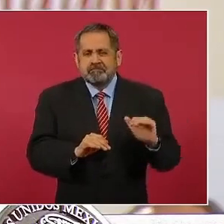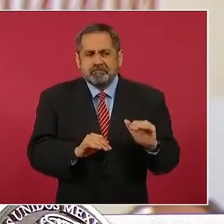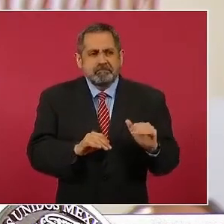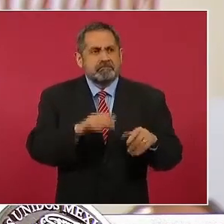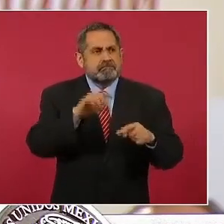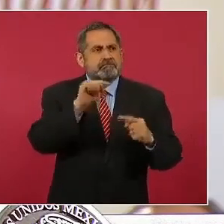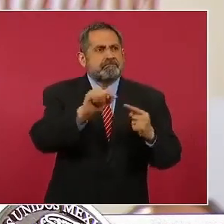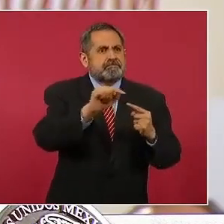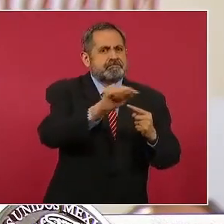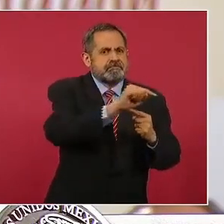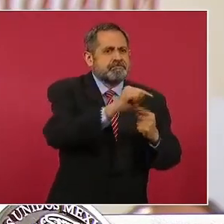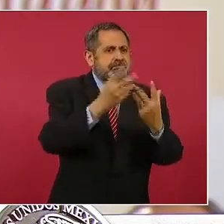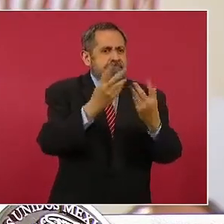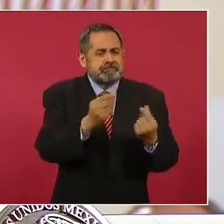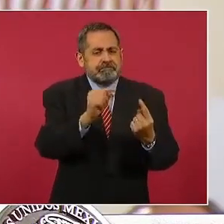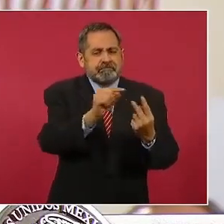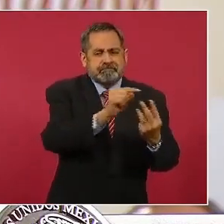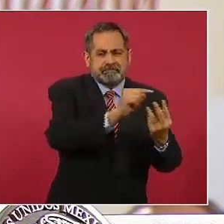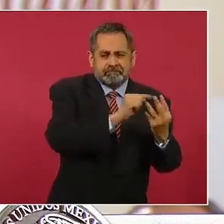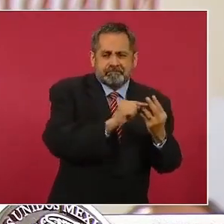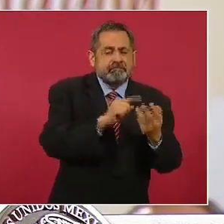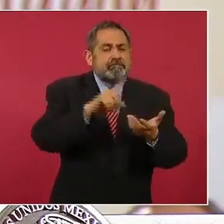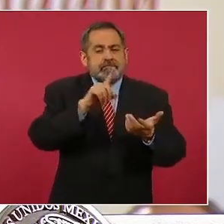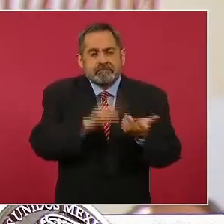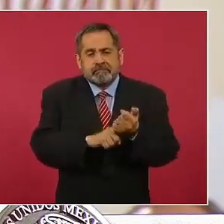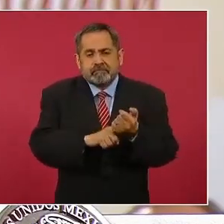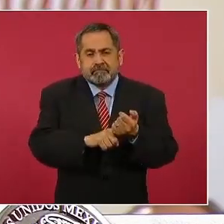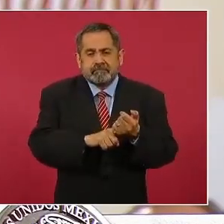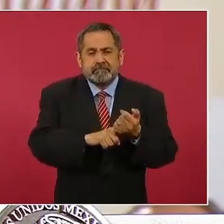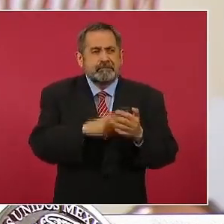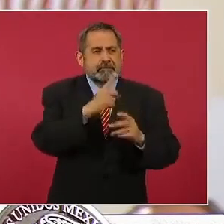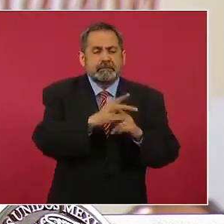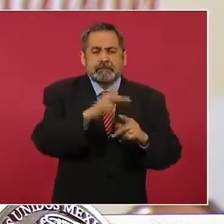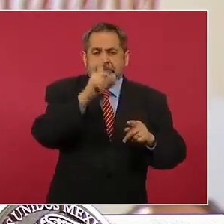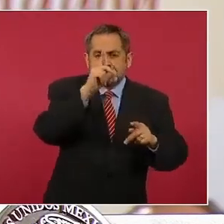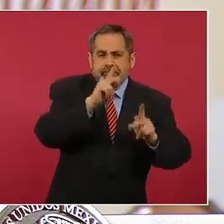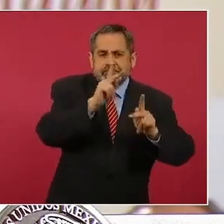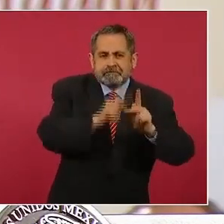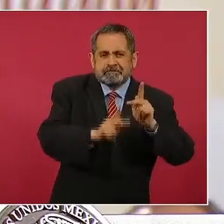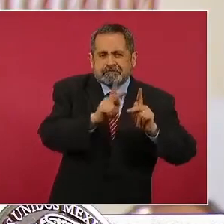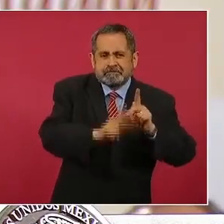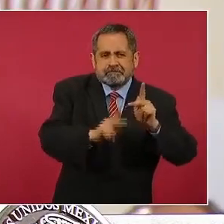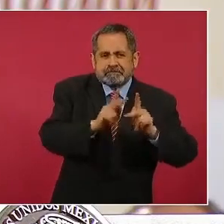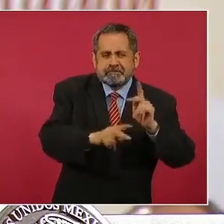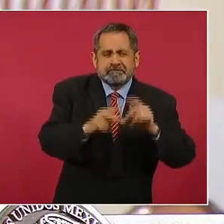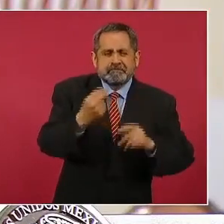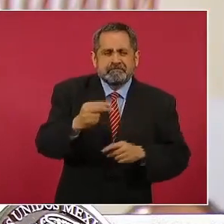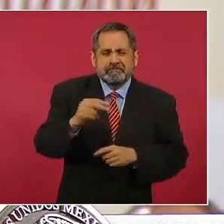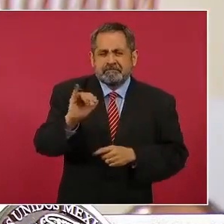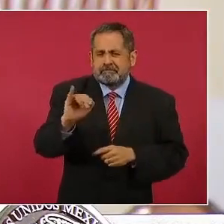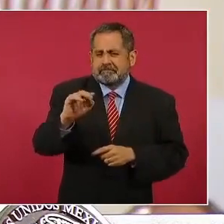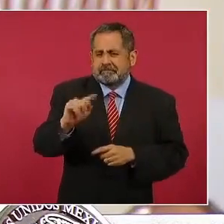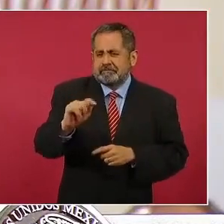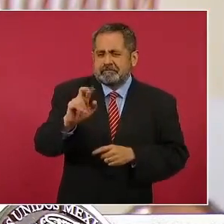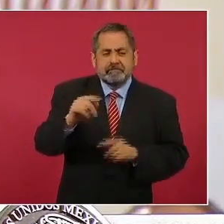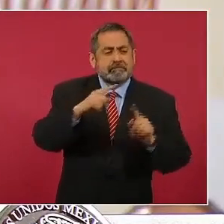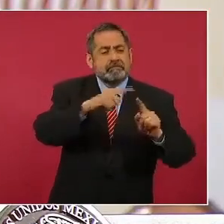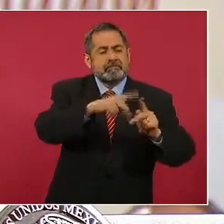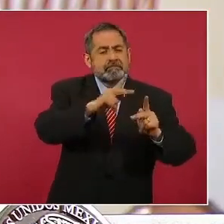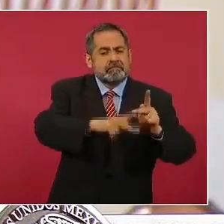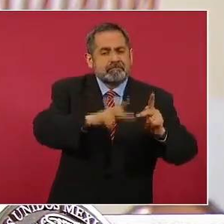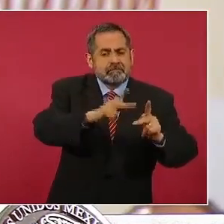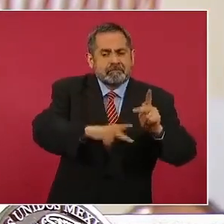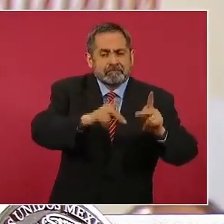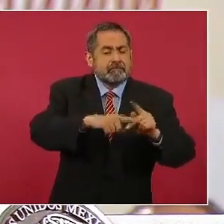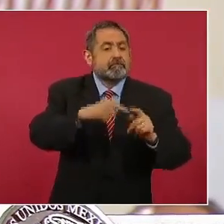centrales eléctricas debido a que son energías intermitentes. ¿Qué quiere decir? Que son energías solares y